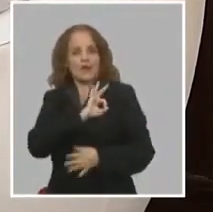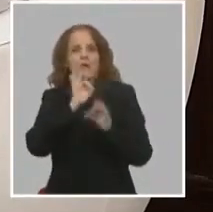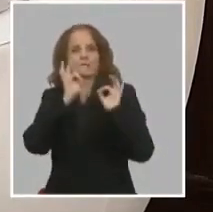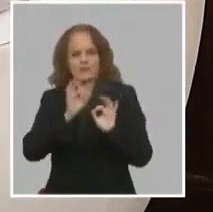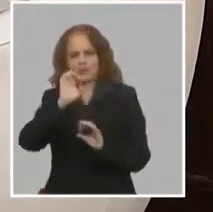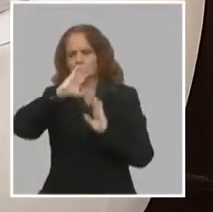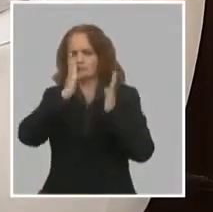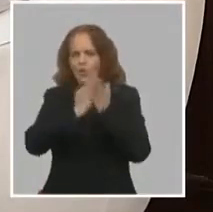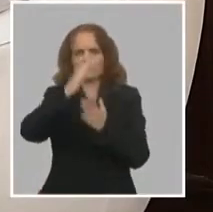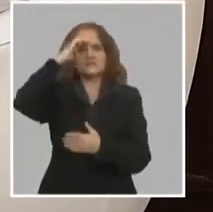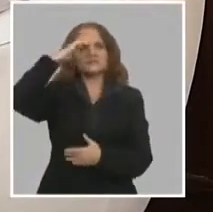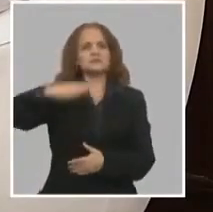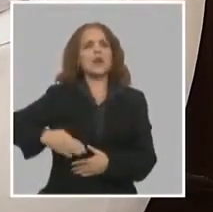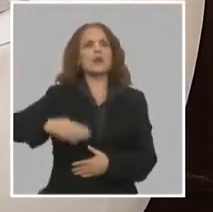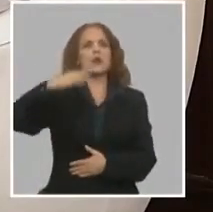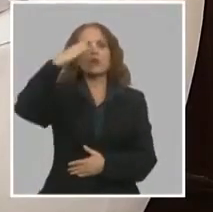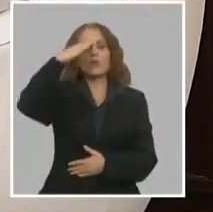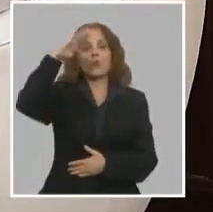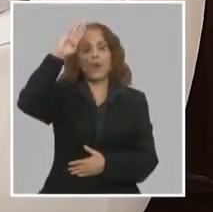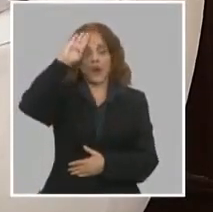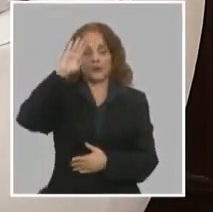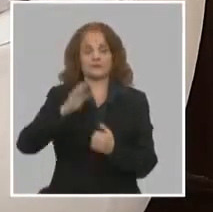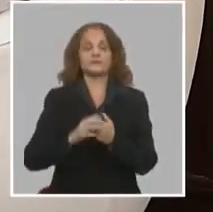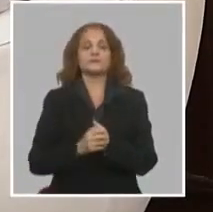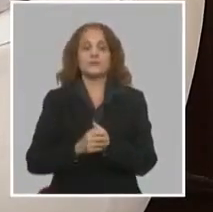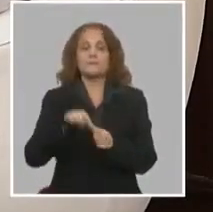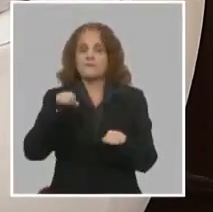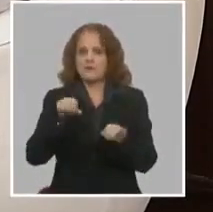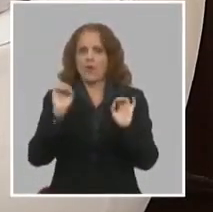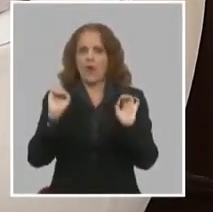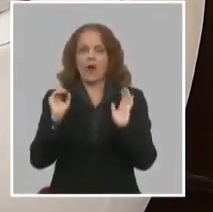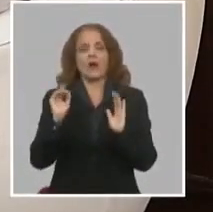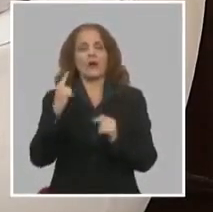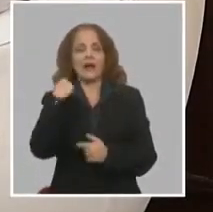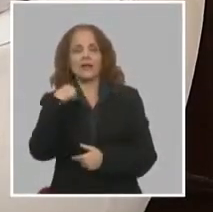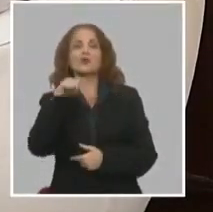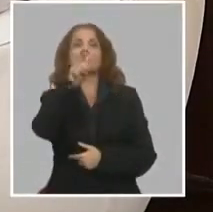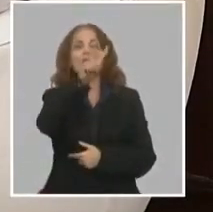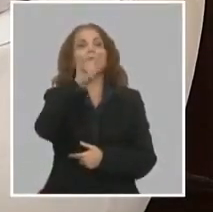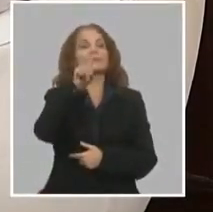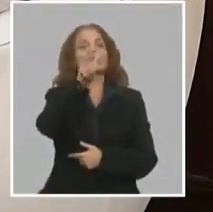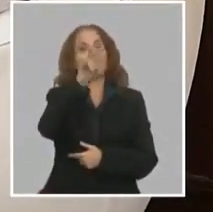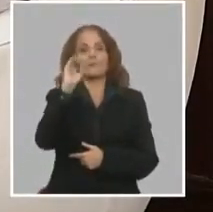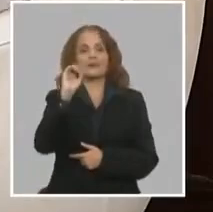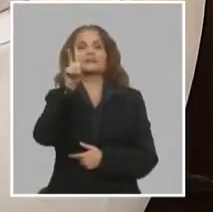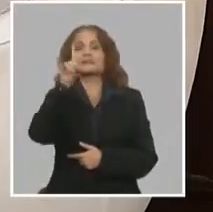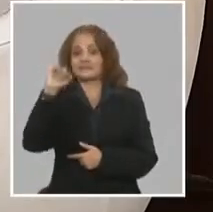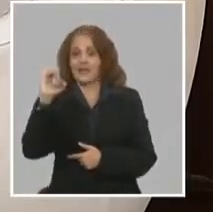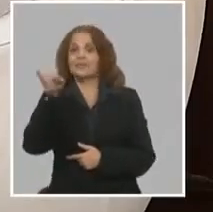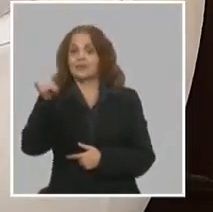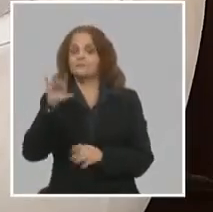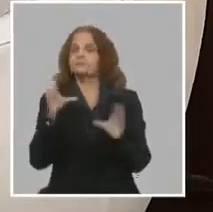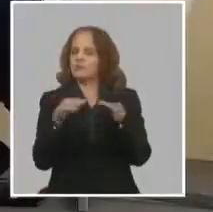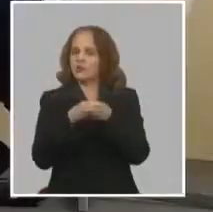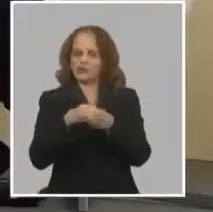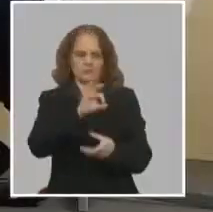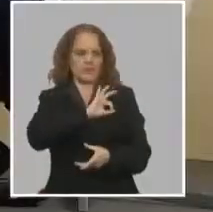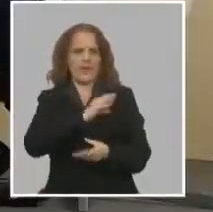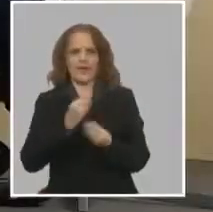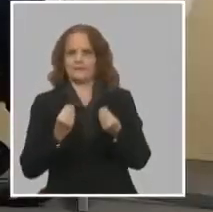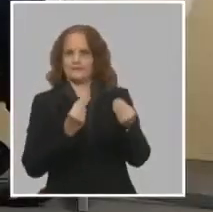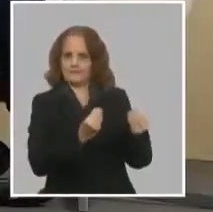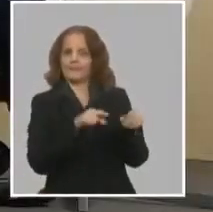ese resultado. El 26 de mayo del 2017, el contingente internacional de médicos especializados en situaciones de desastre y graves epidemias, Henry